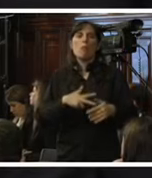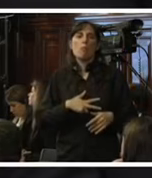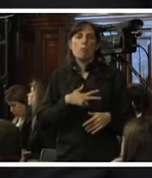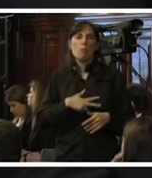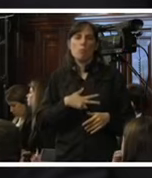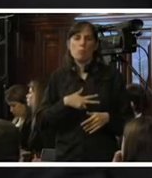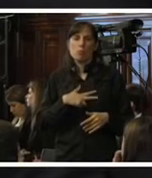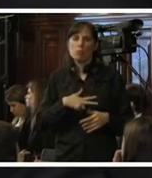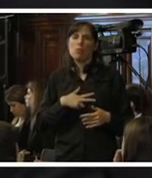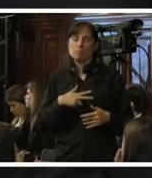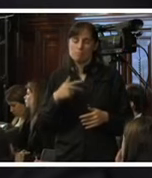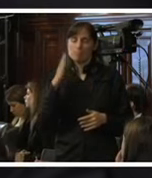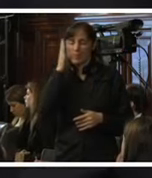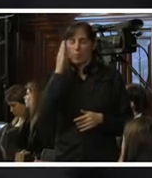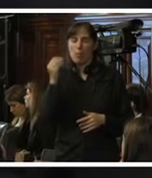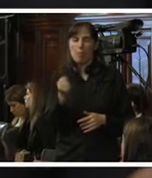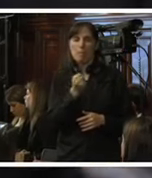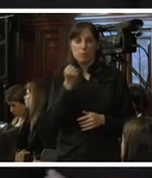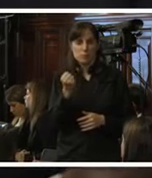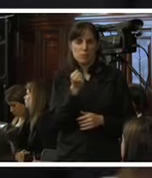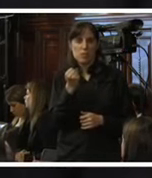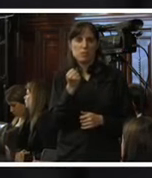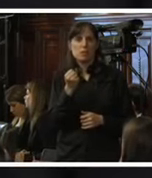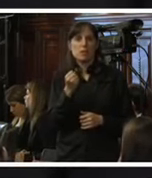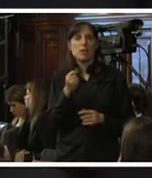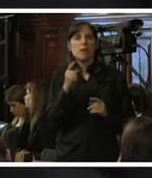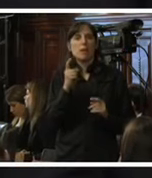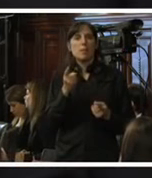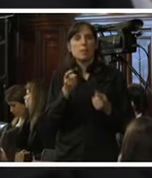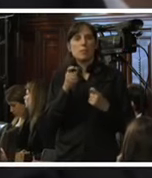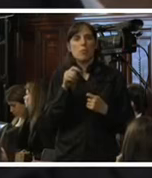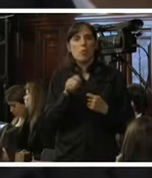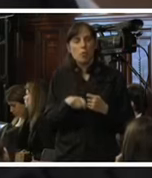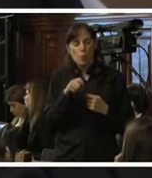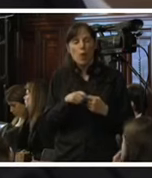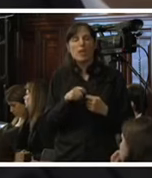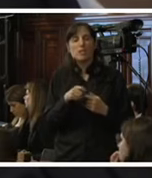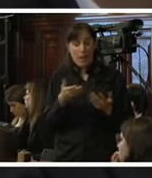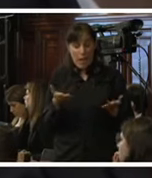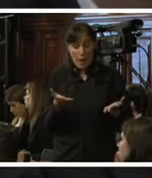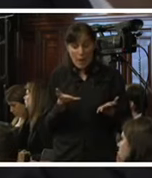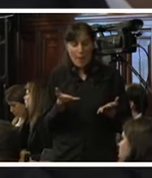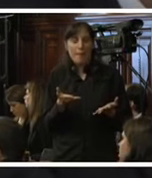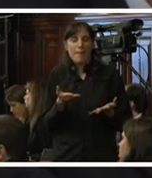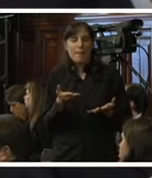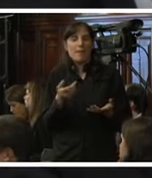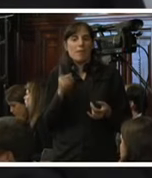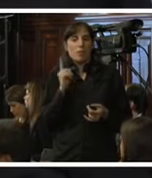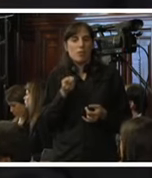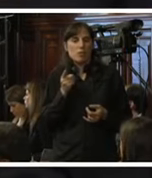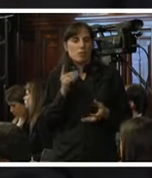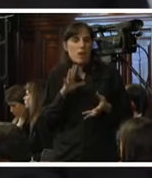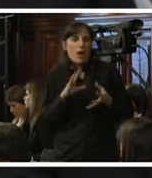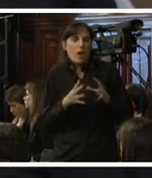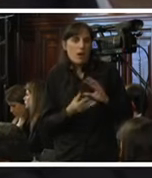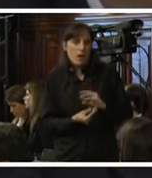es determinante, hace falta que el juez de la vieja escuela vaya ayornándose en las nuevas concepciones. La